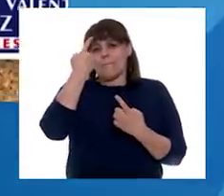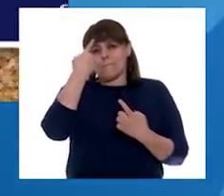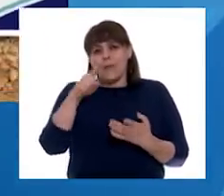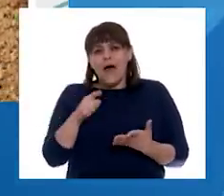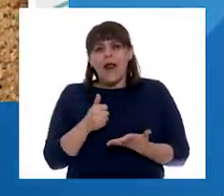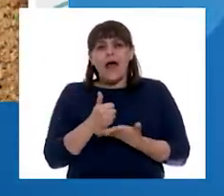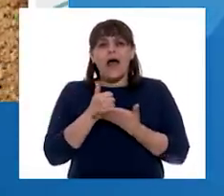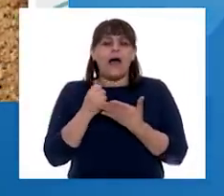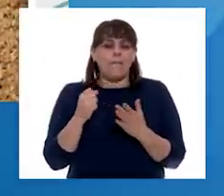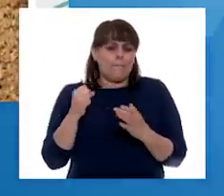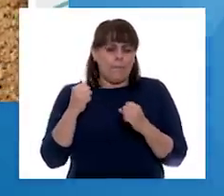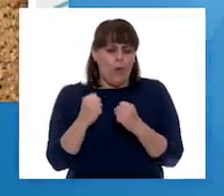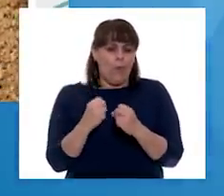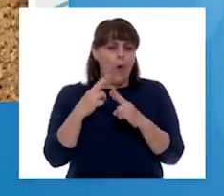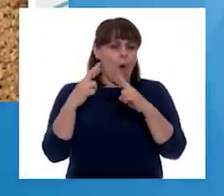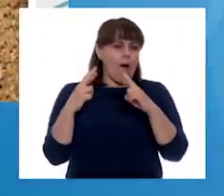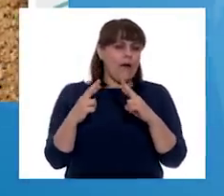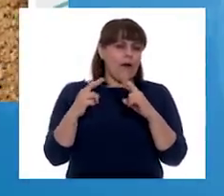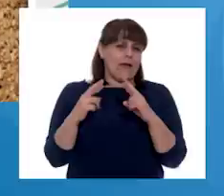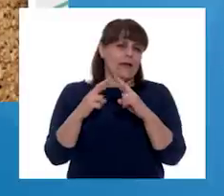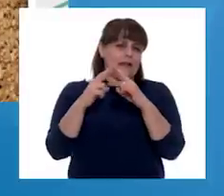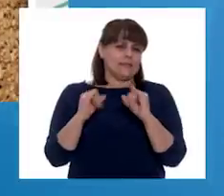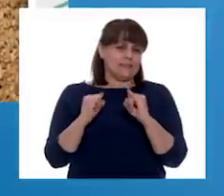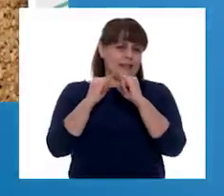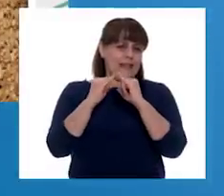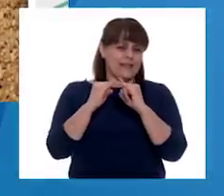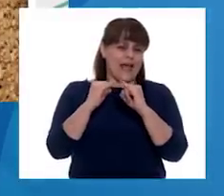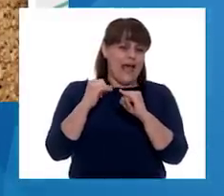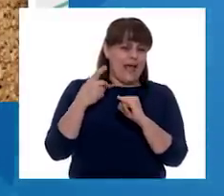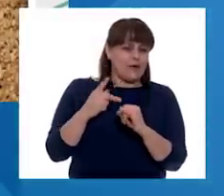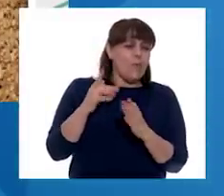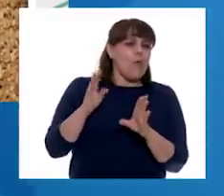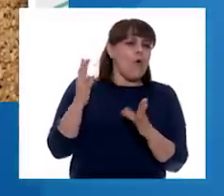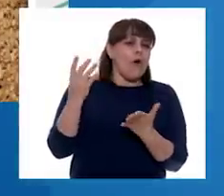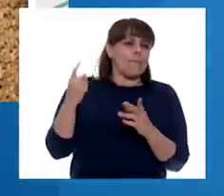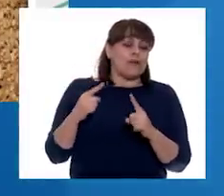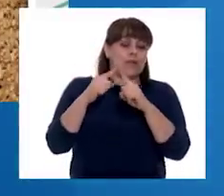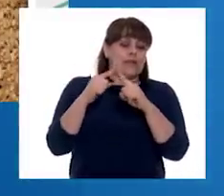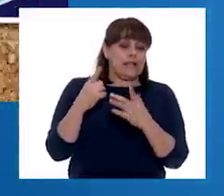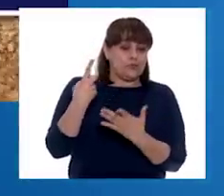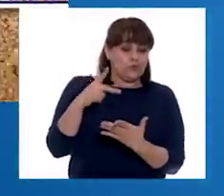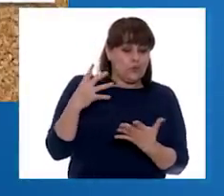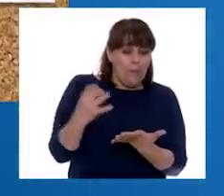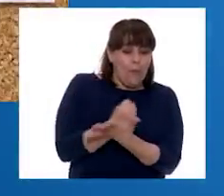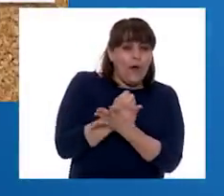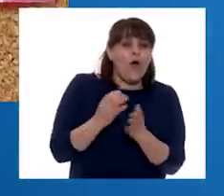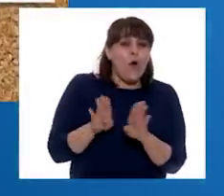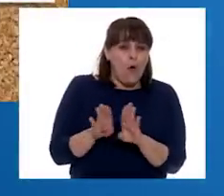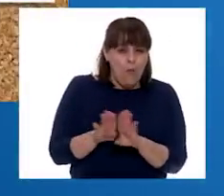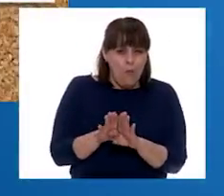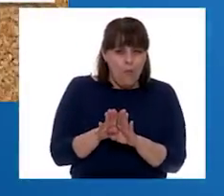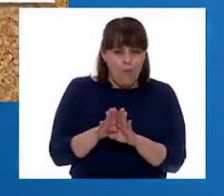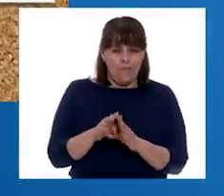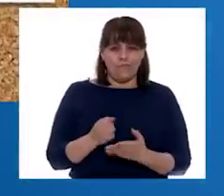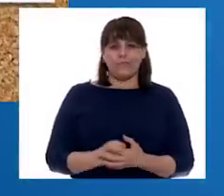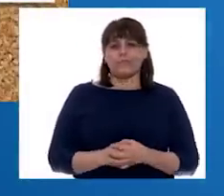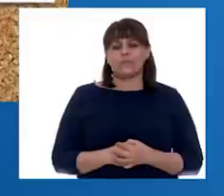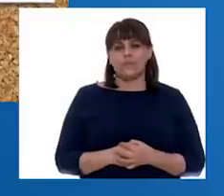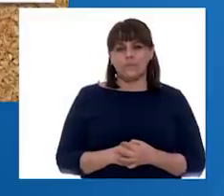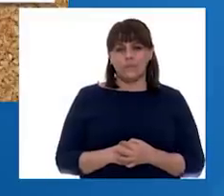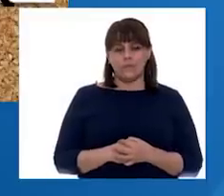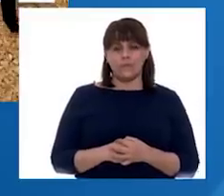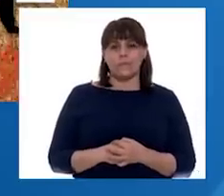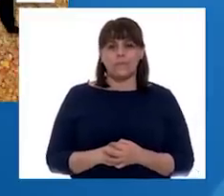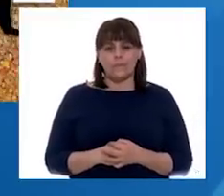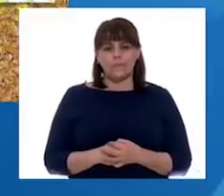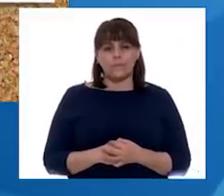de la iglesia. Indignados, los conservadores, el clero y los militares llamarían a Santana. Este reemplazó al Congreso,